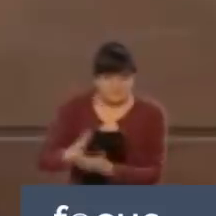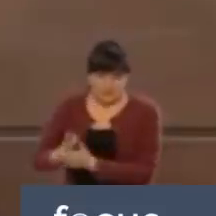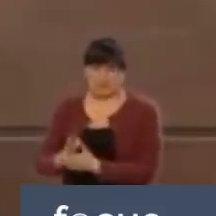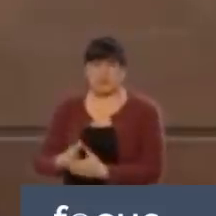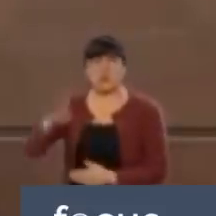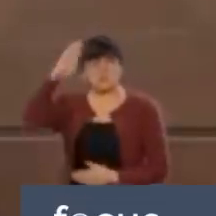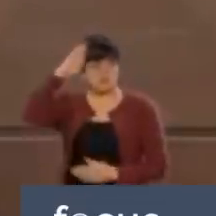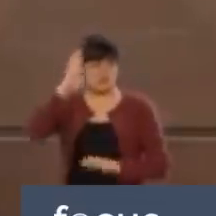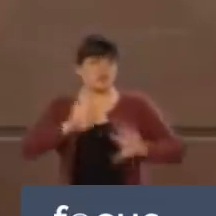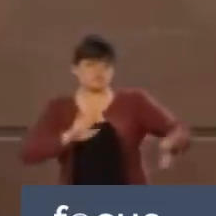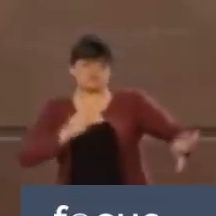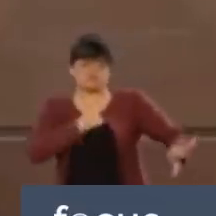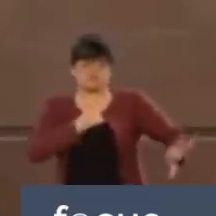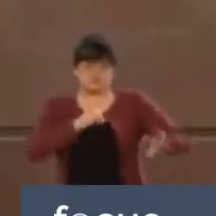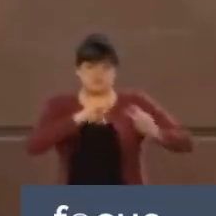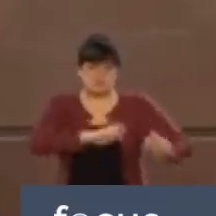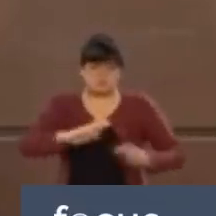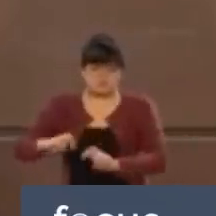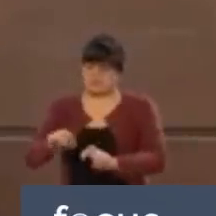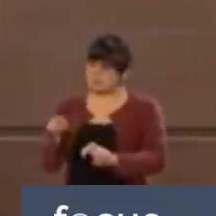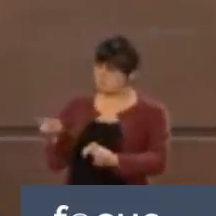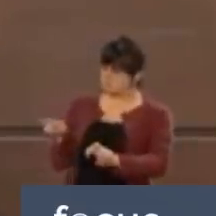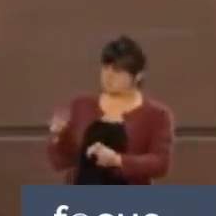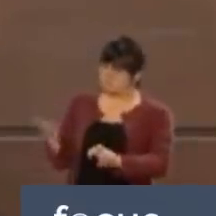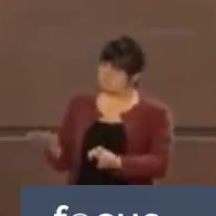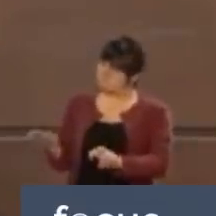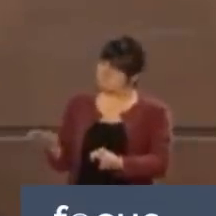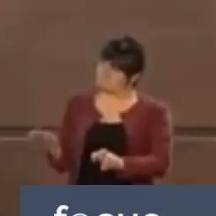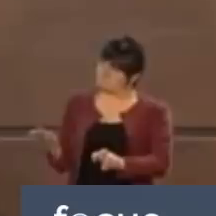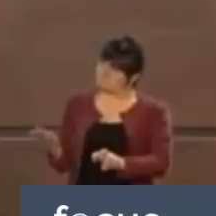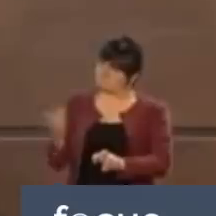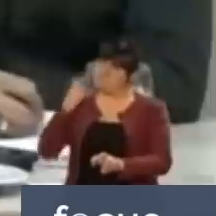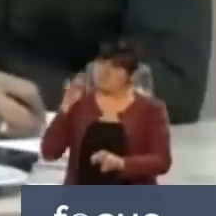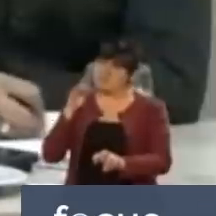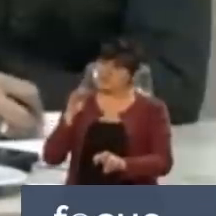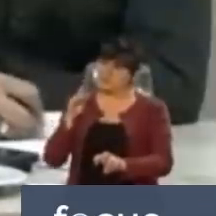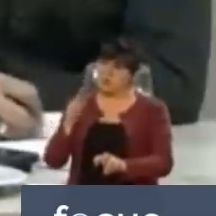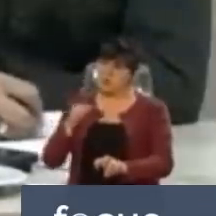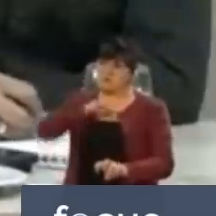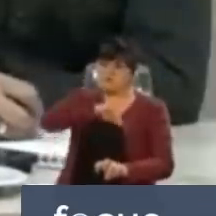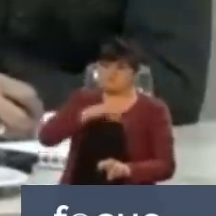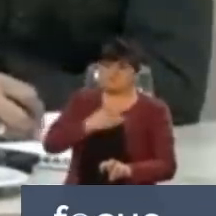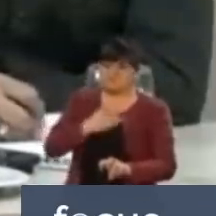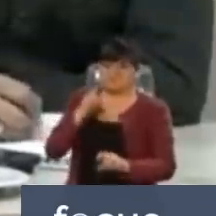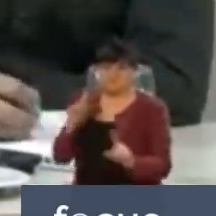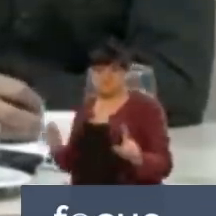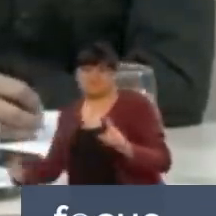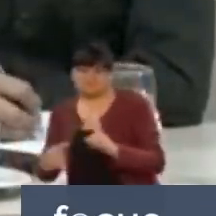A nosotros nos parece que es importante que el país tenga una instancia distinta a la